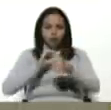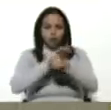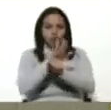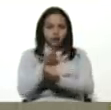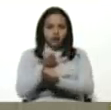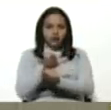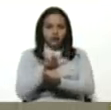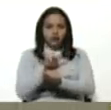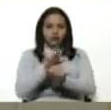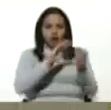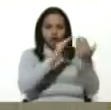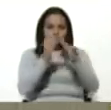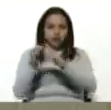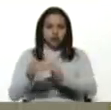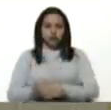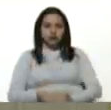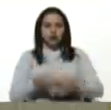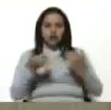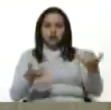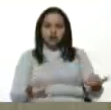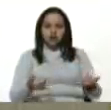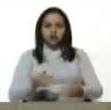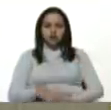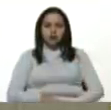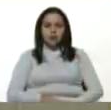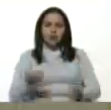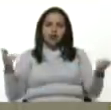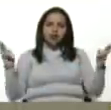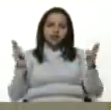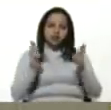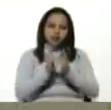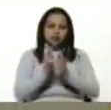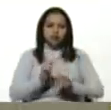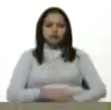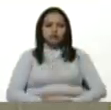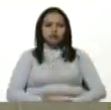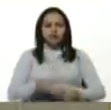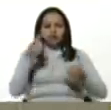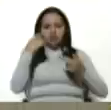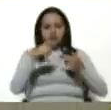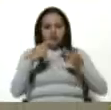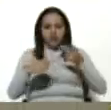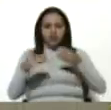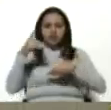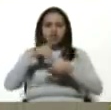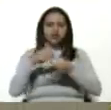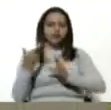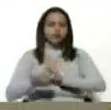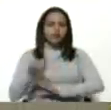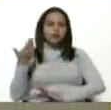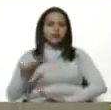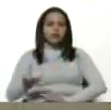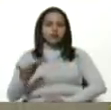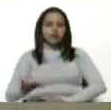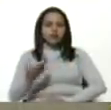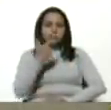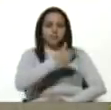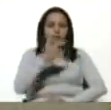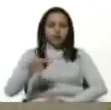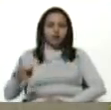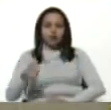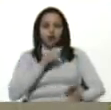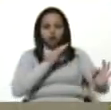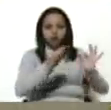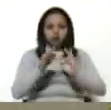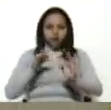comunitaria. Pasaré a dar un resumen de los aspectos, de los datos más relevantes de estos casos,